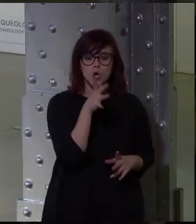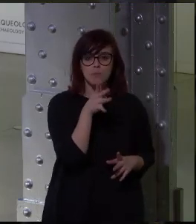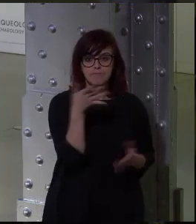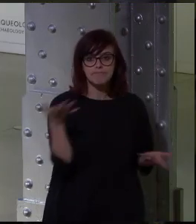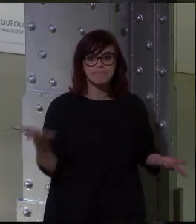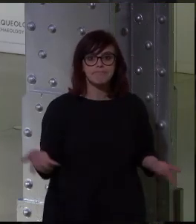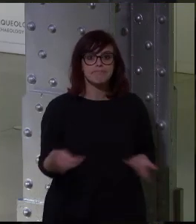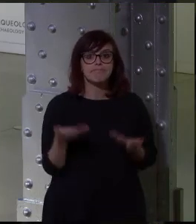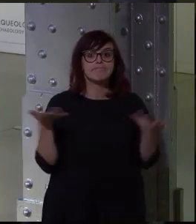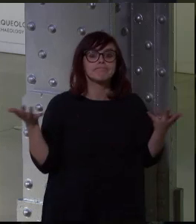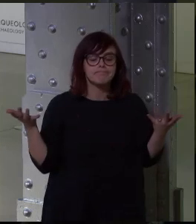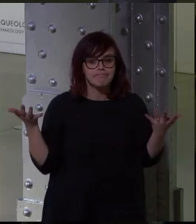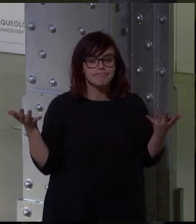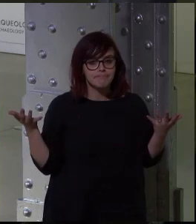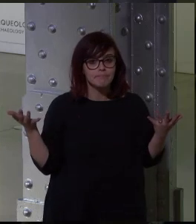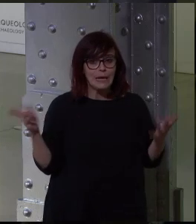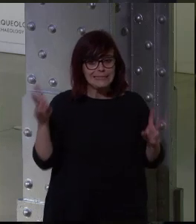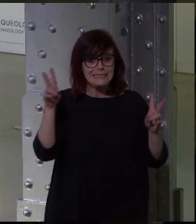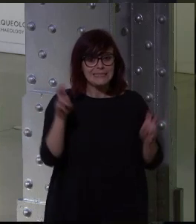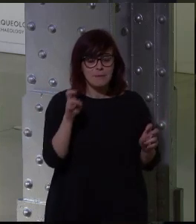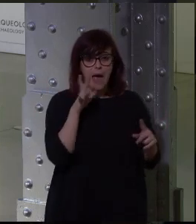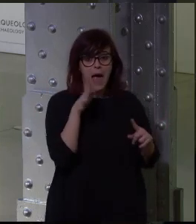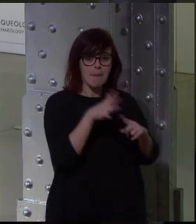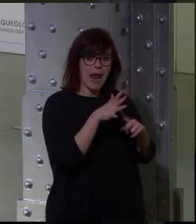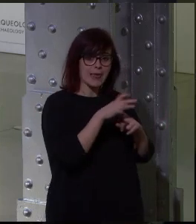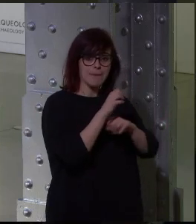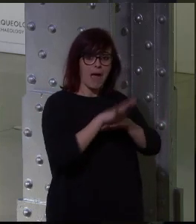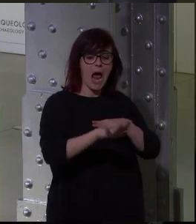Bueno, yo no sé justo sobre ese parque marino.